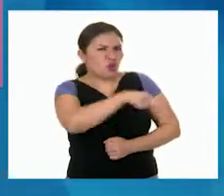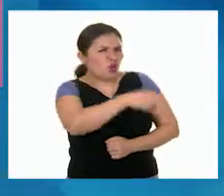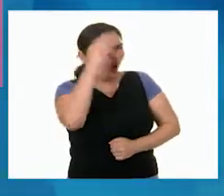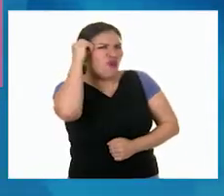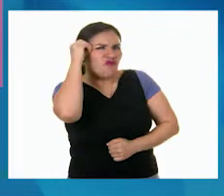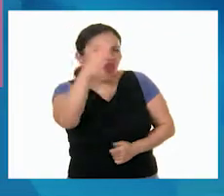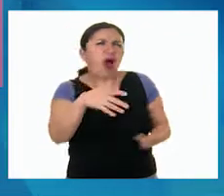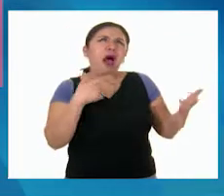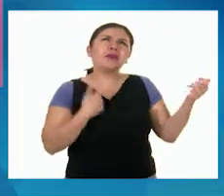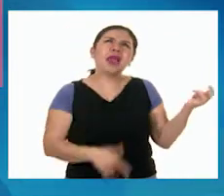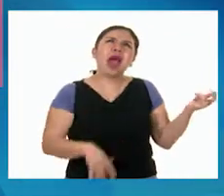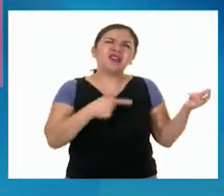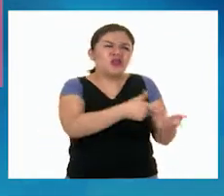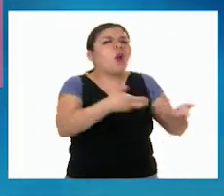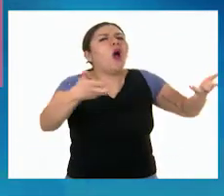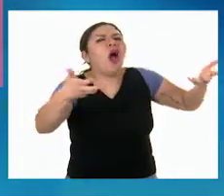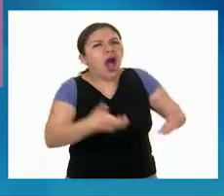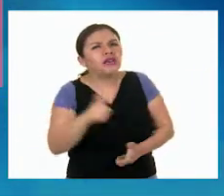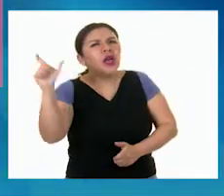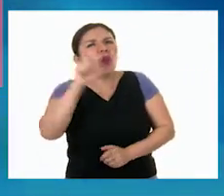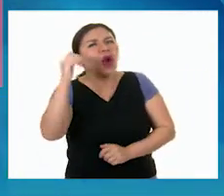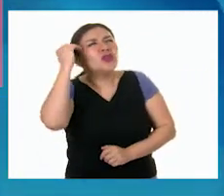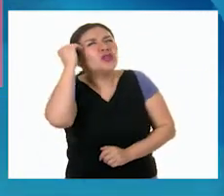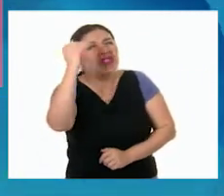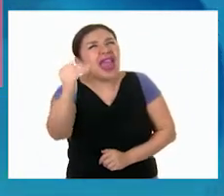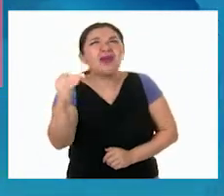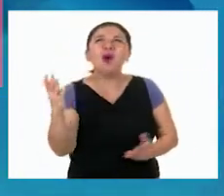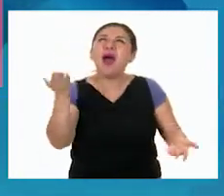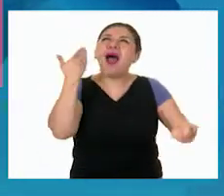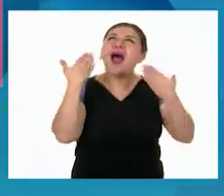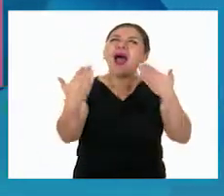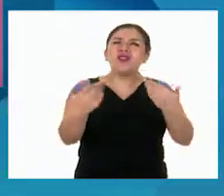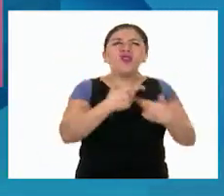holgazana, ¿qué hacías tú en el buen tiempo?